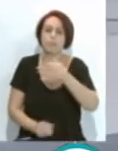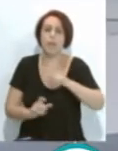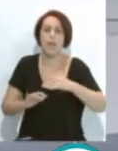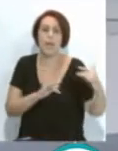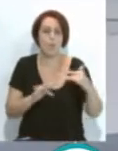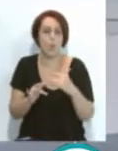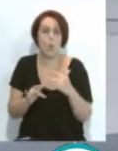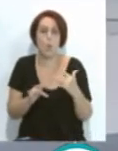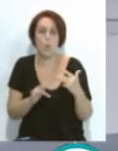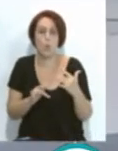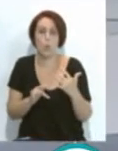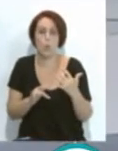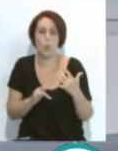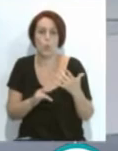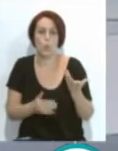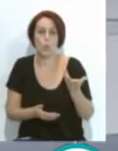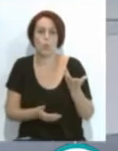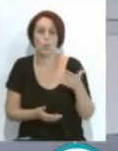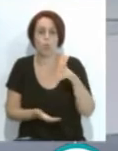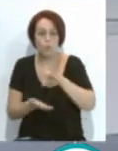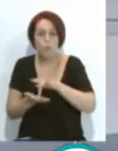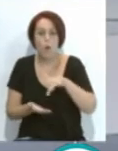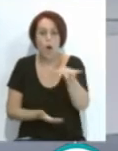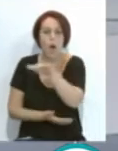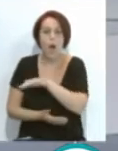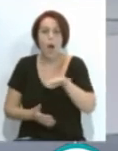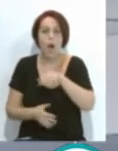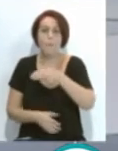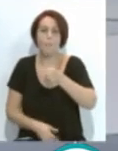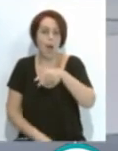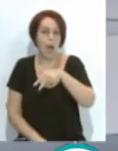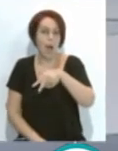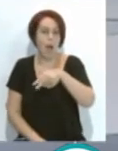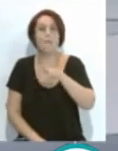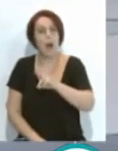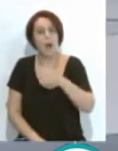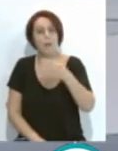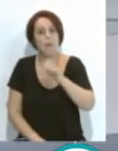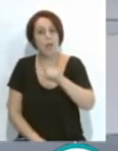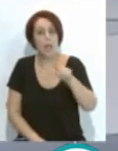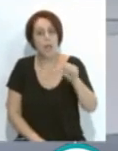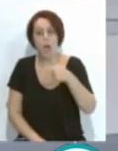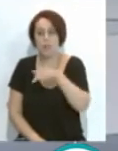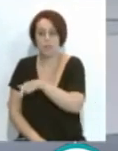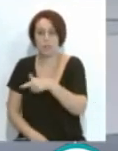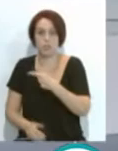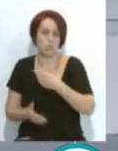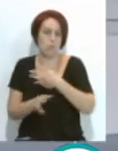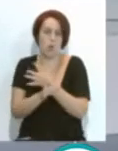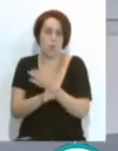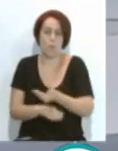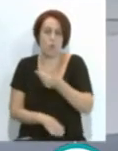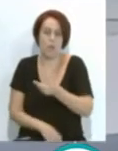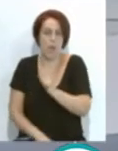jugaba en el estadio Marbellí, con Alcalá como uno de los centrales, uno de los jugadores más importantes que tenía el